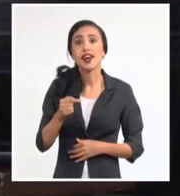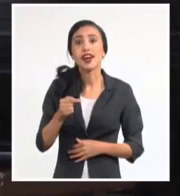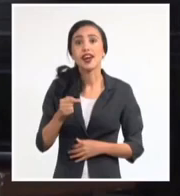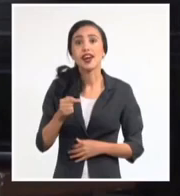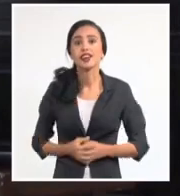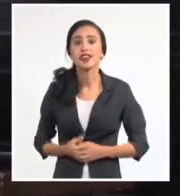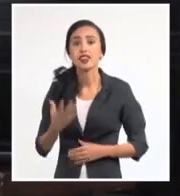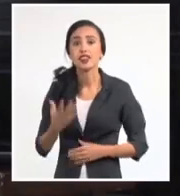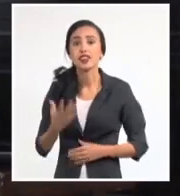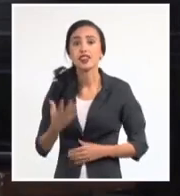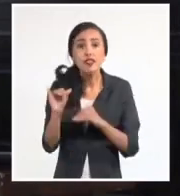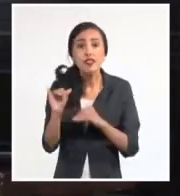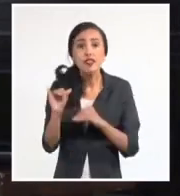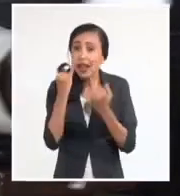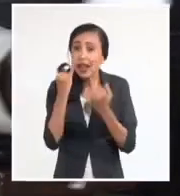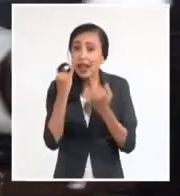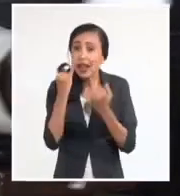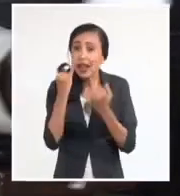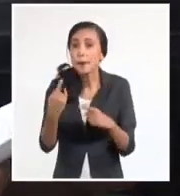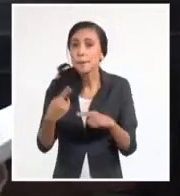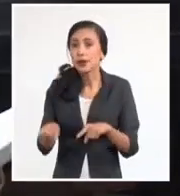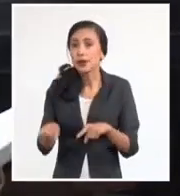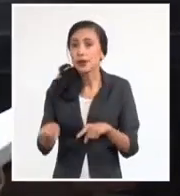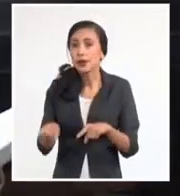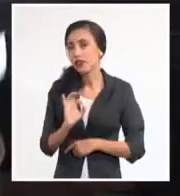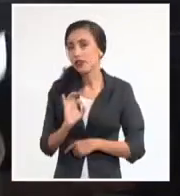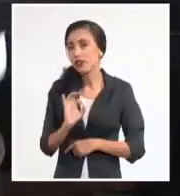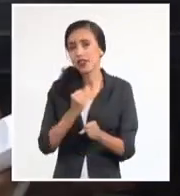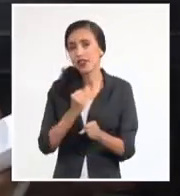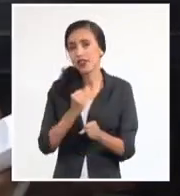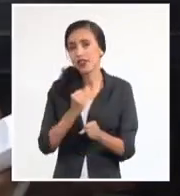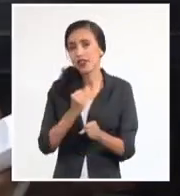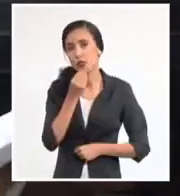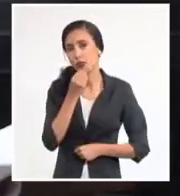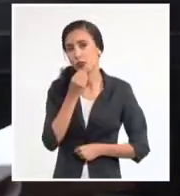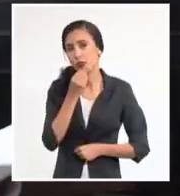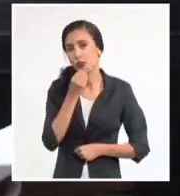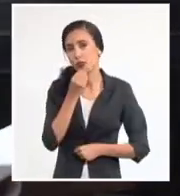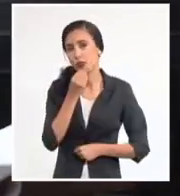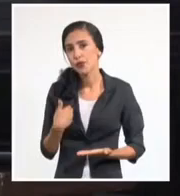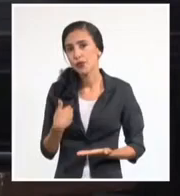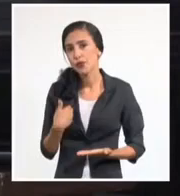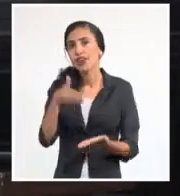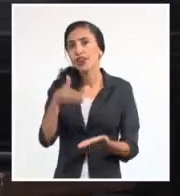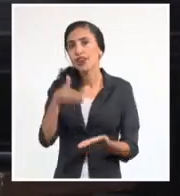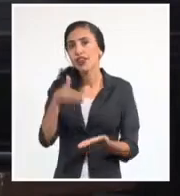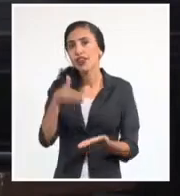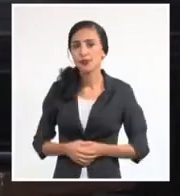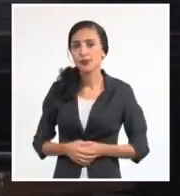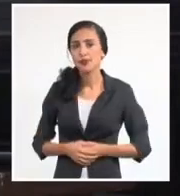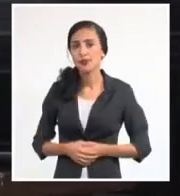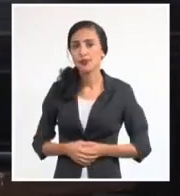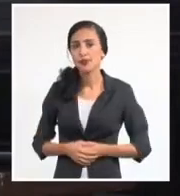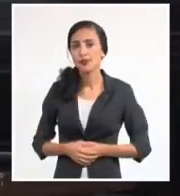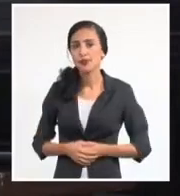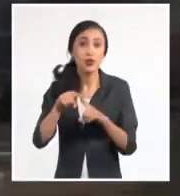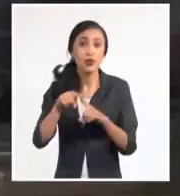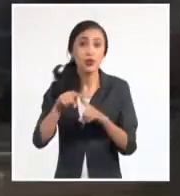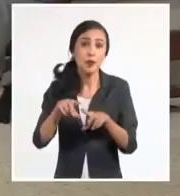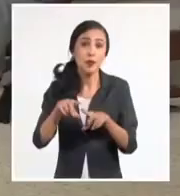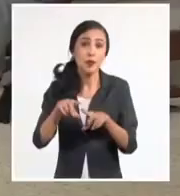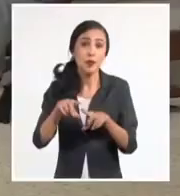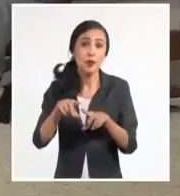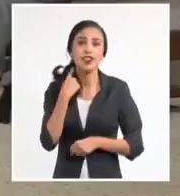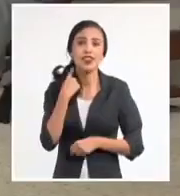habla también del interés, pero bueno, todavía el trabajo no nos ha permitido tampoco la posibilidad de llegar hasta allí. Claro que es uno de los propósitos para el nuevo año. Es una